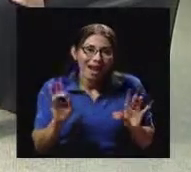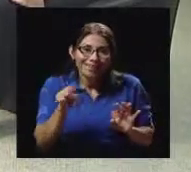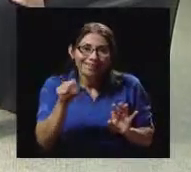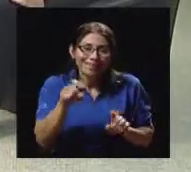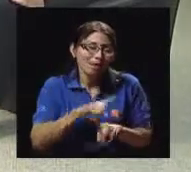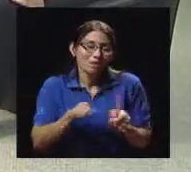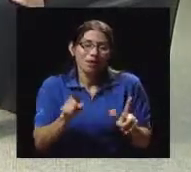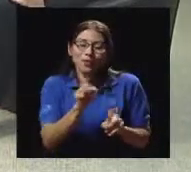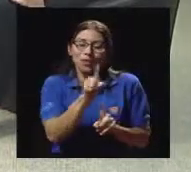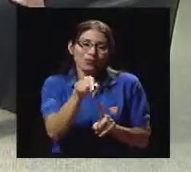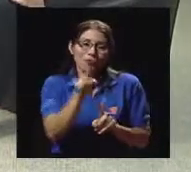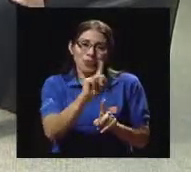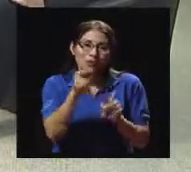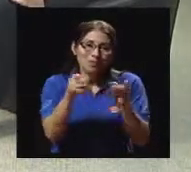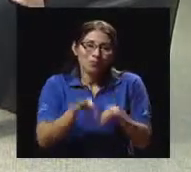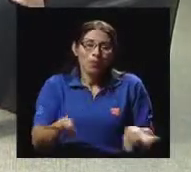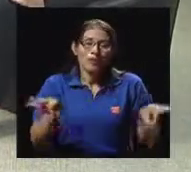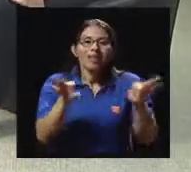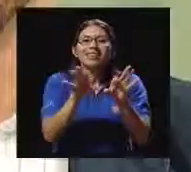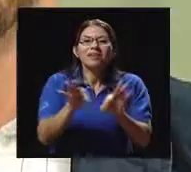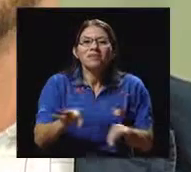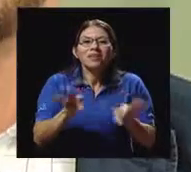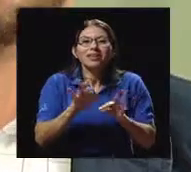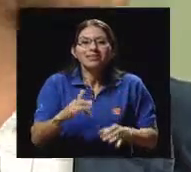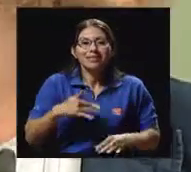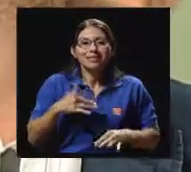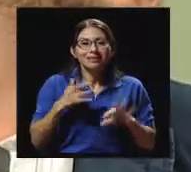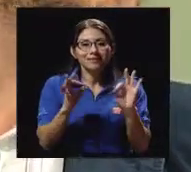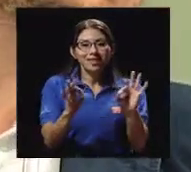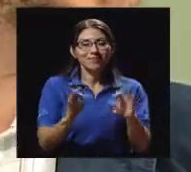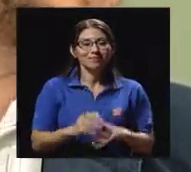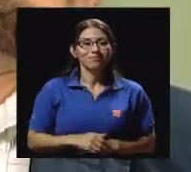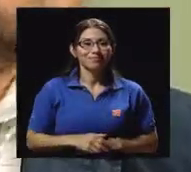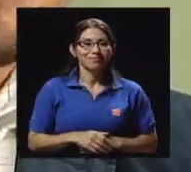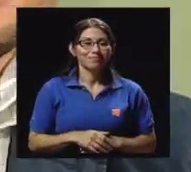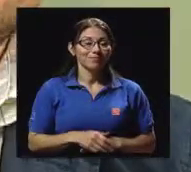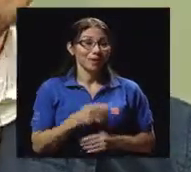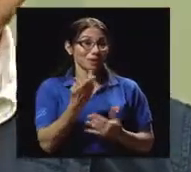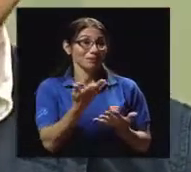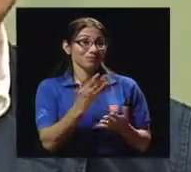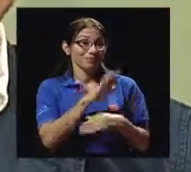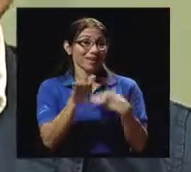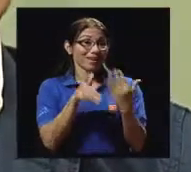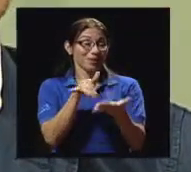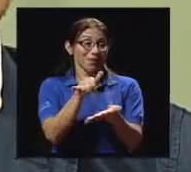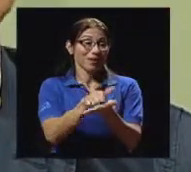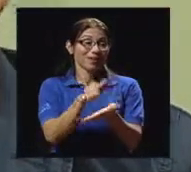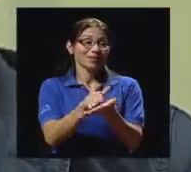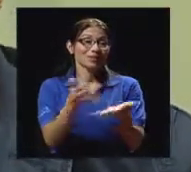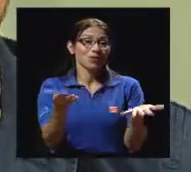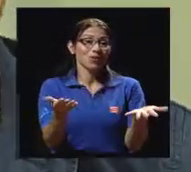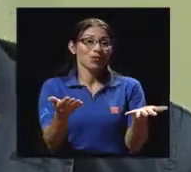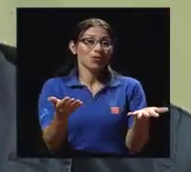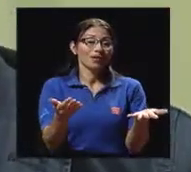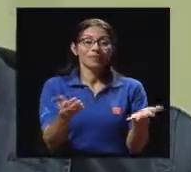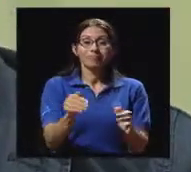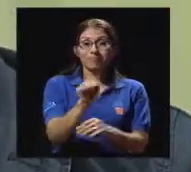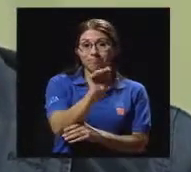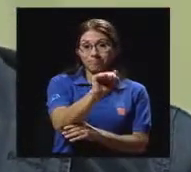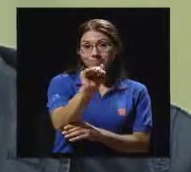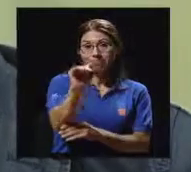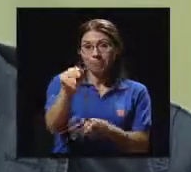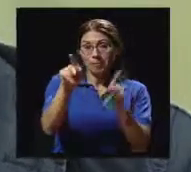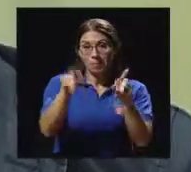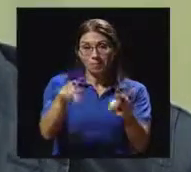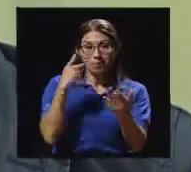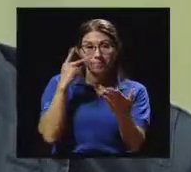pero no es tan importante, es sentirse bien. Dentro de todo esto, y muy necio, ¿verdad? De mi parte, pero a nuestras televidentes,